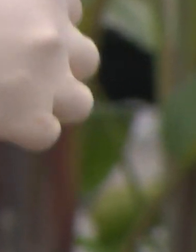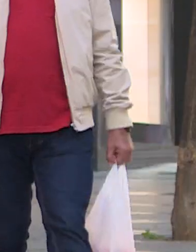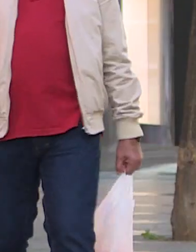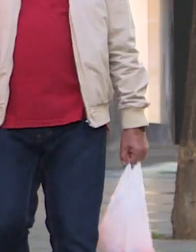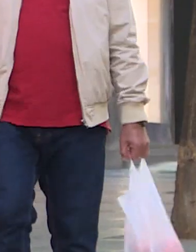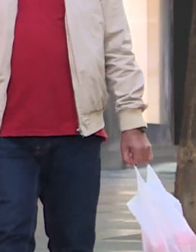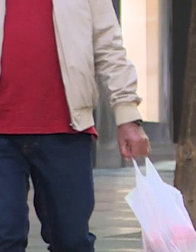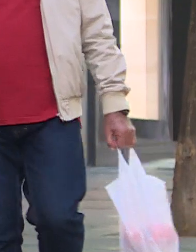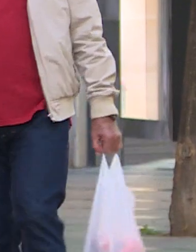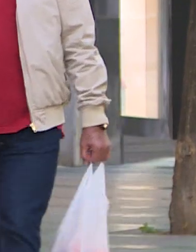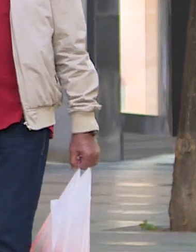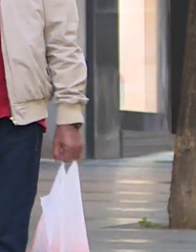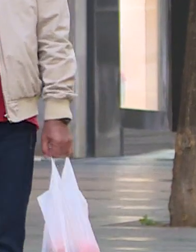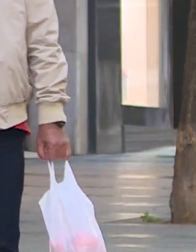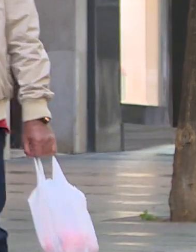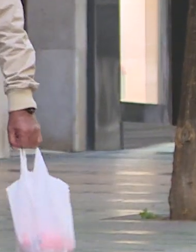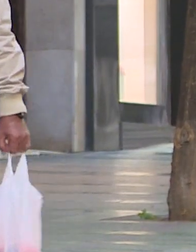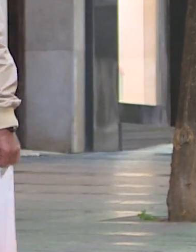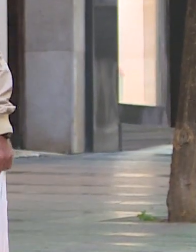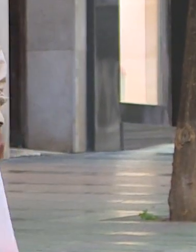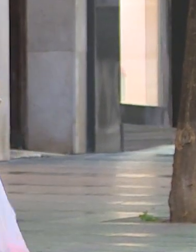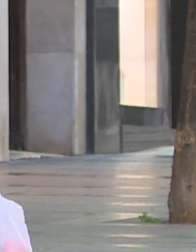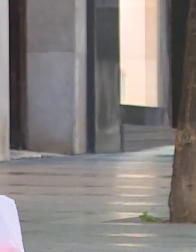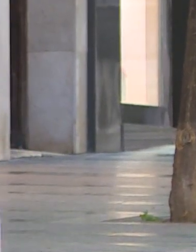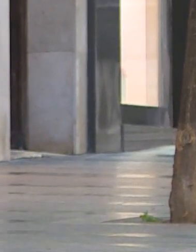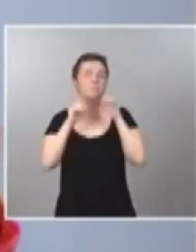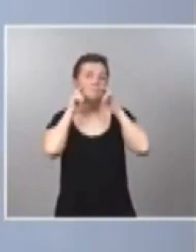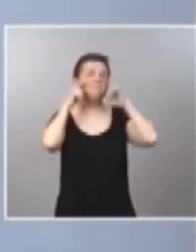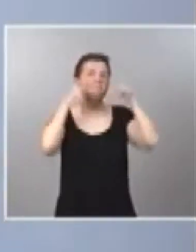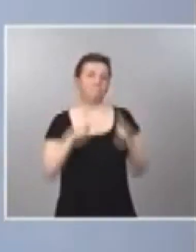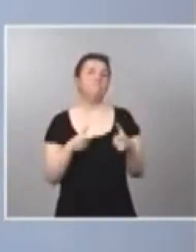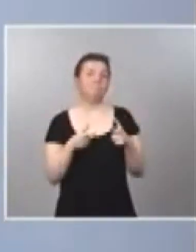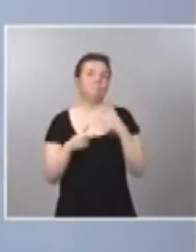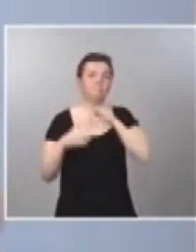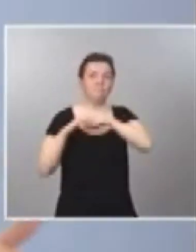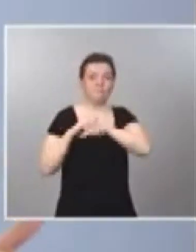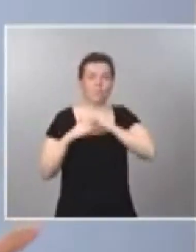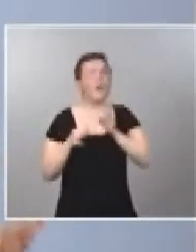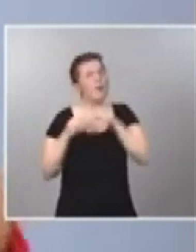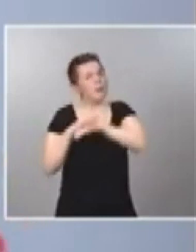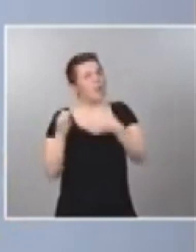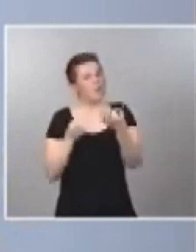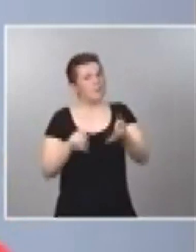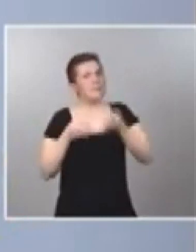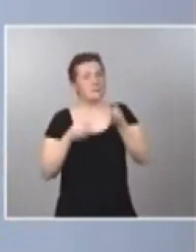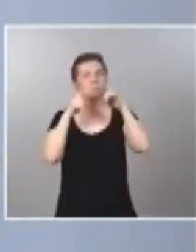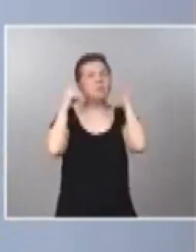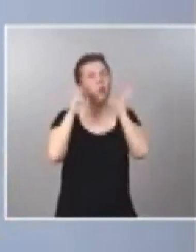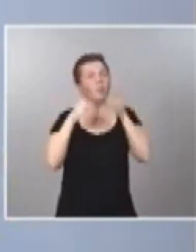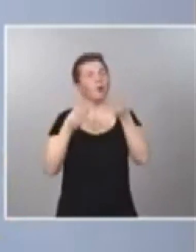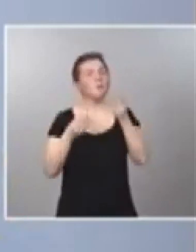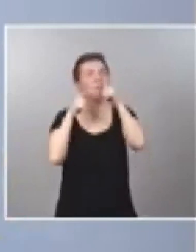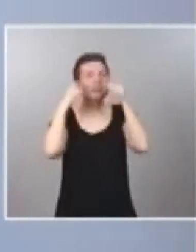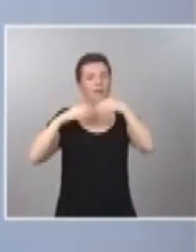llevar la mascarilla con nosotros sin deshacernos en la totalidad de ella. Llevémosla con nosotros, no siempre puesta, pero con nosotros por si la podemos